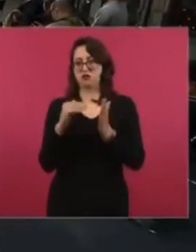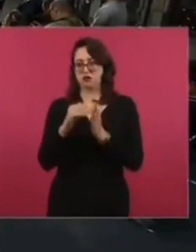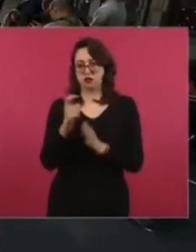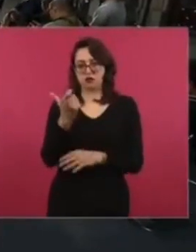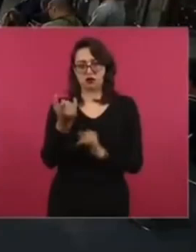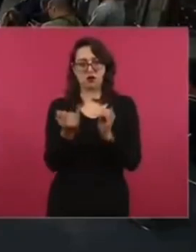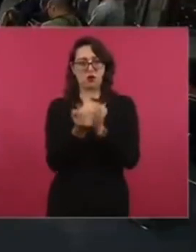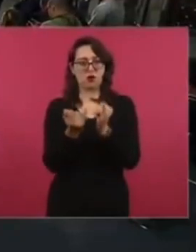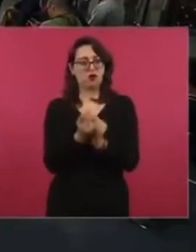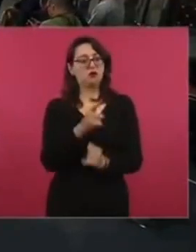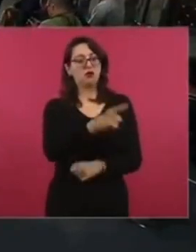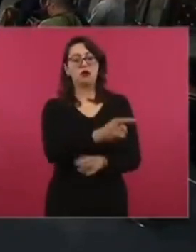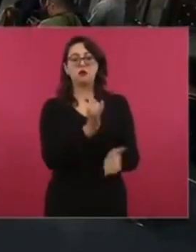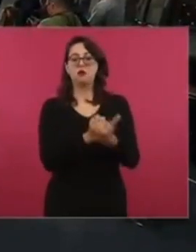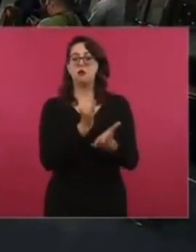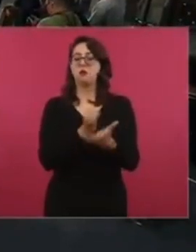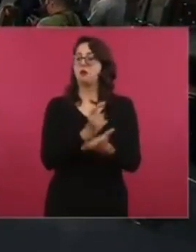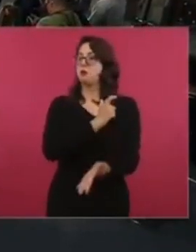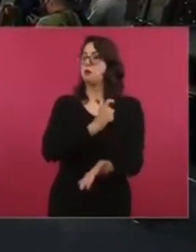de Campeche